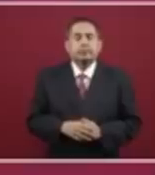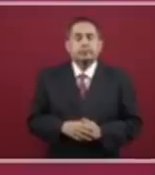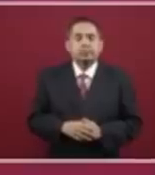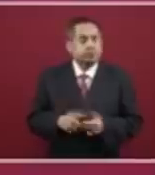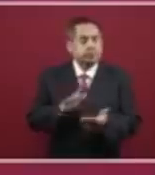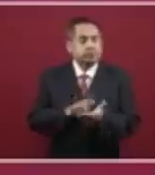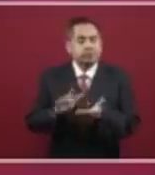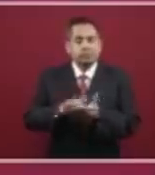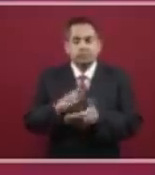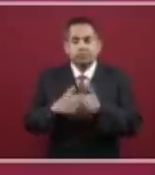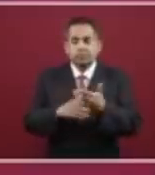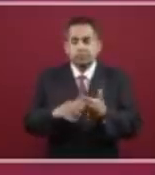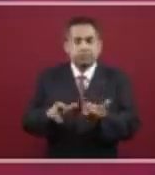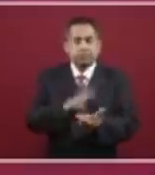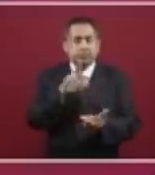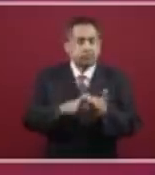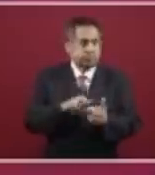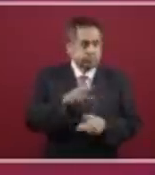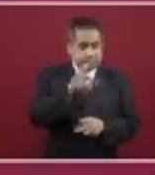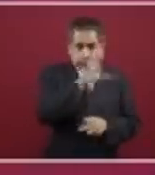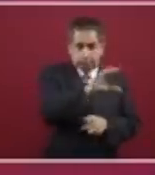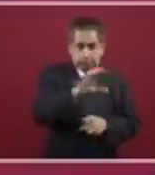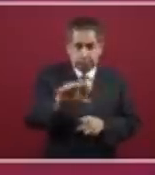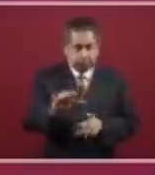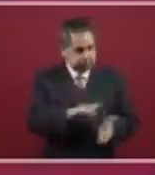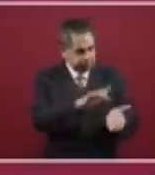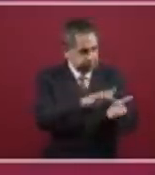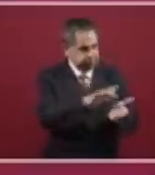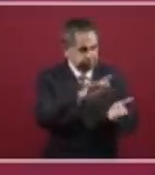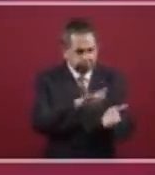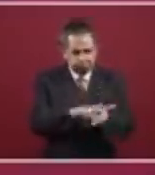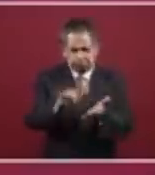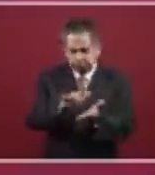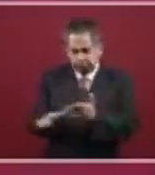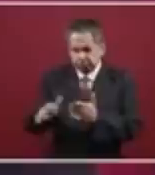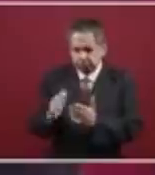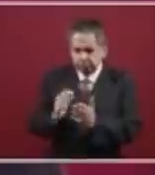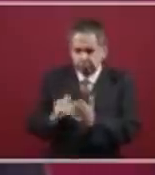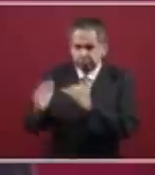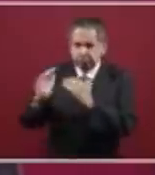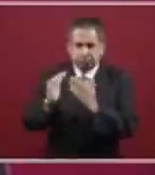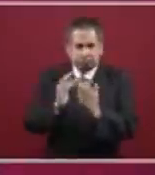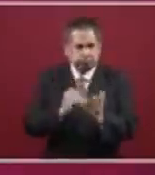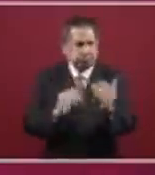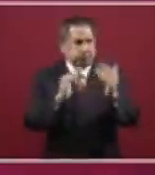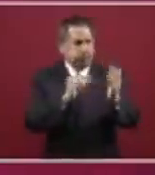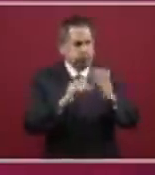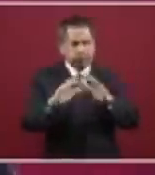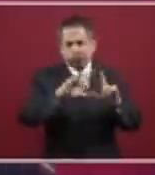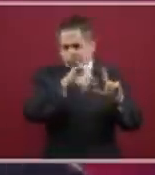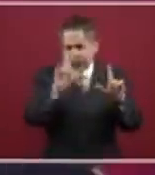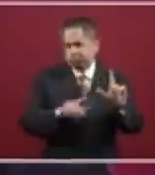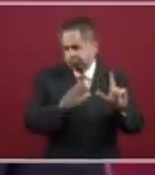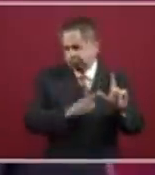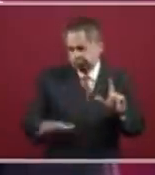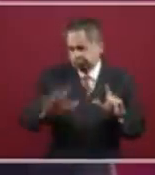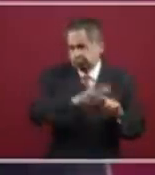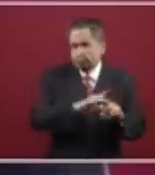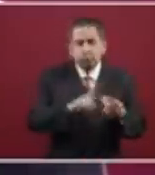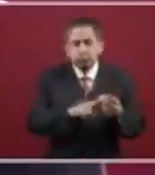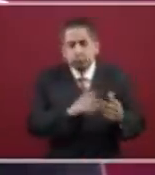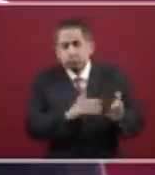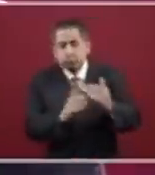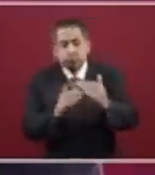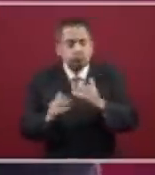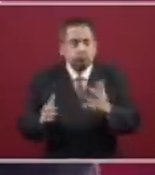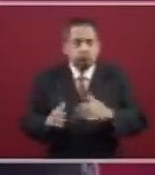impulsar el desarrollo regional, que podamos crecer en donde